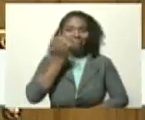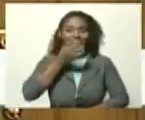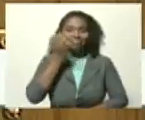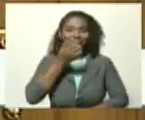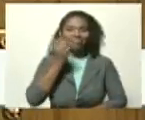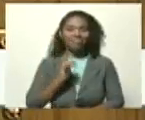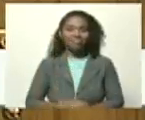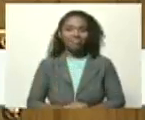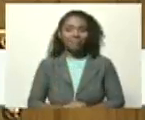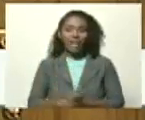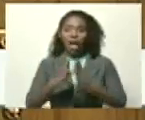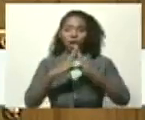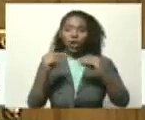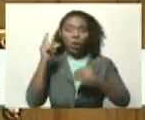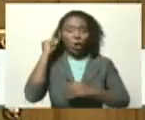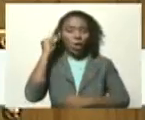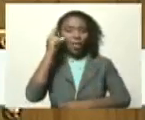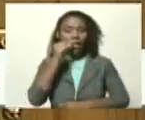Y todas.